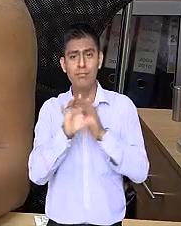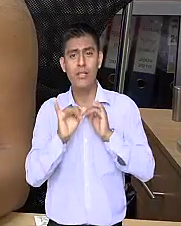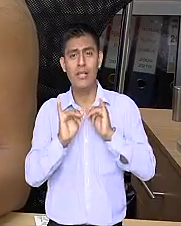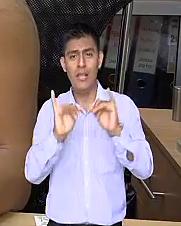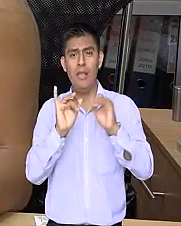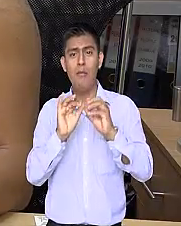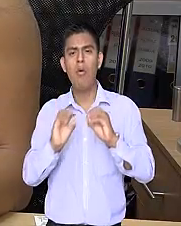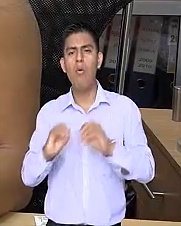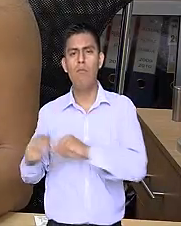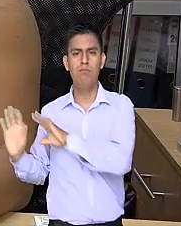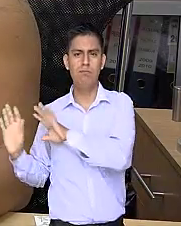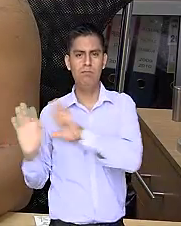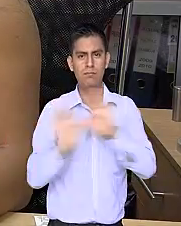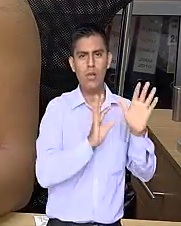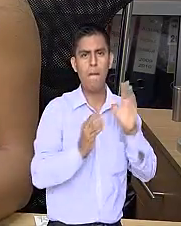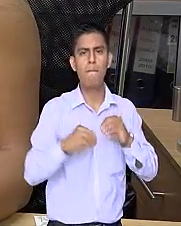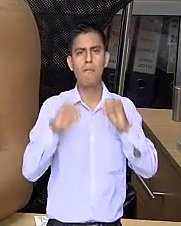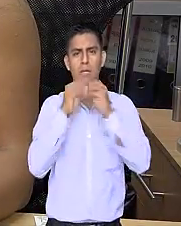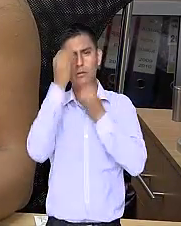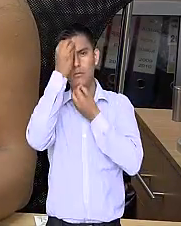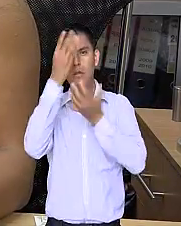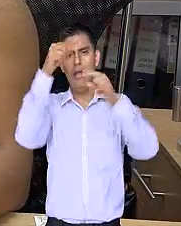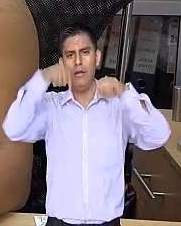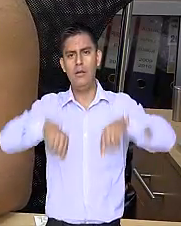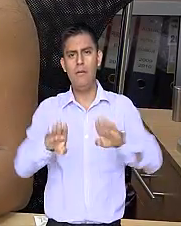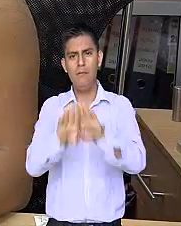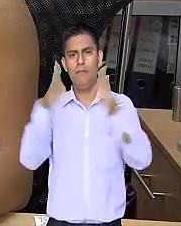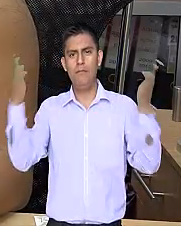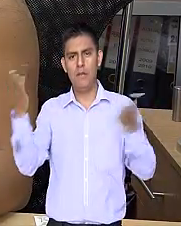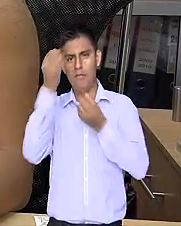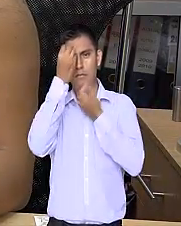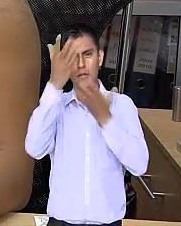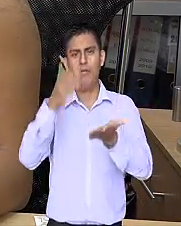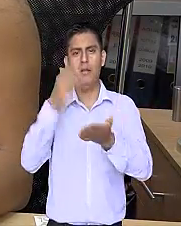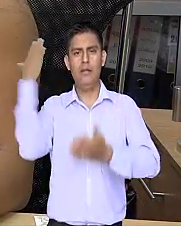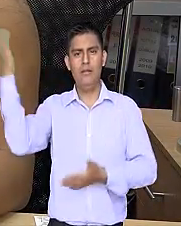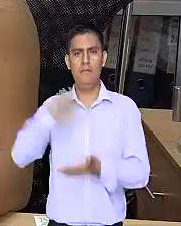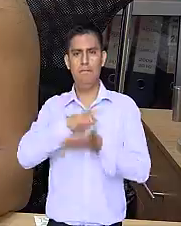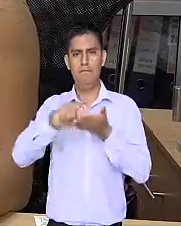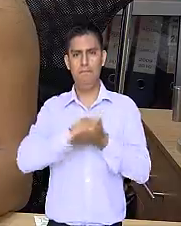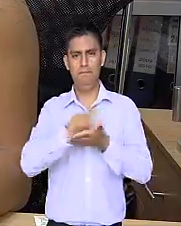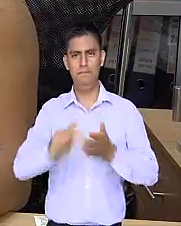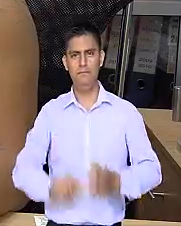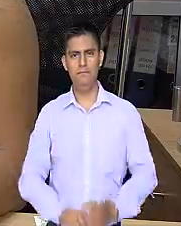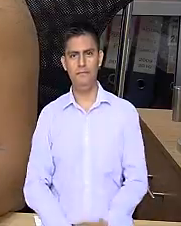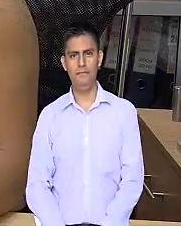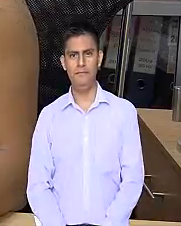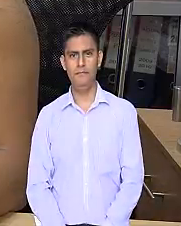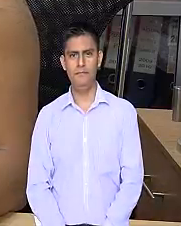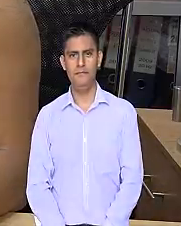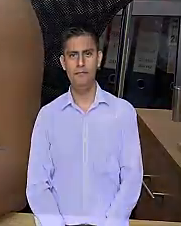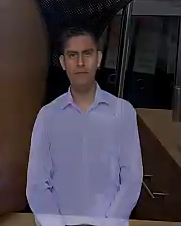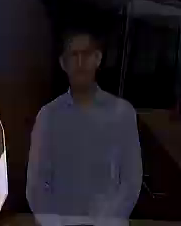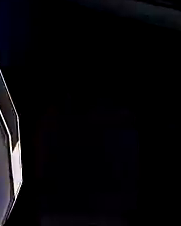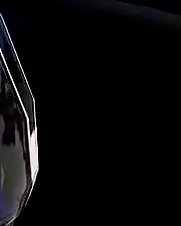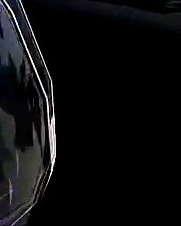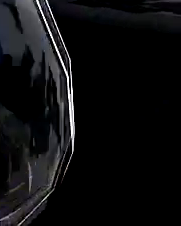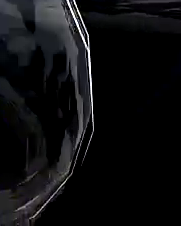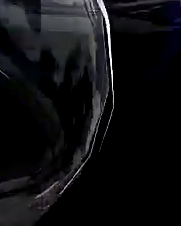pausa, pero regresamos enseguida con más información aquí en Puerta Abierta, el informativo de la Alcaldía de Lago Agrio.